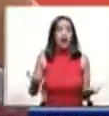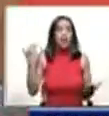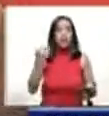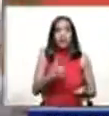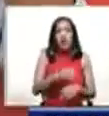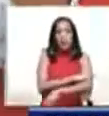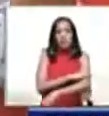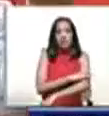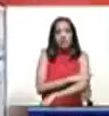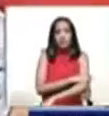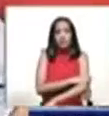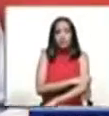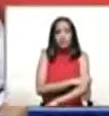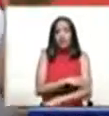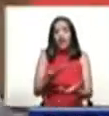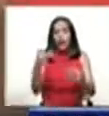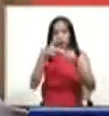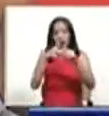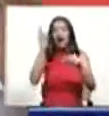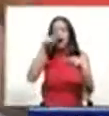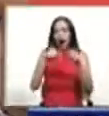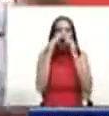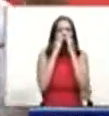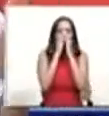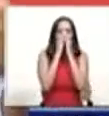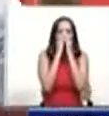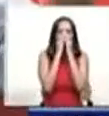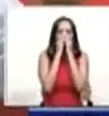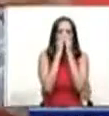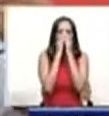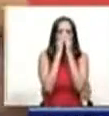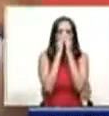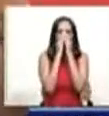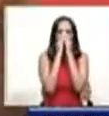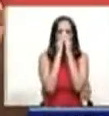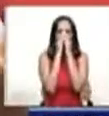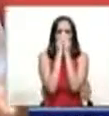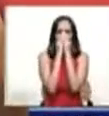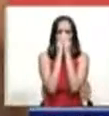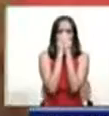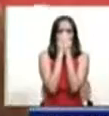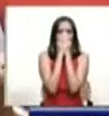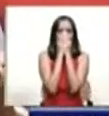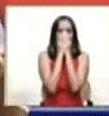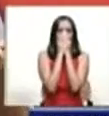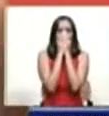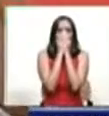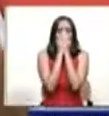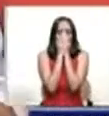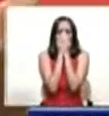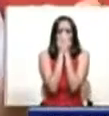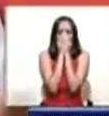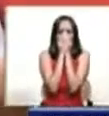Lo mismo a Decorto. ¿Por el petróleo también? Porque Rómulo Gallegos dice que también el petróleo era de los venezolanos y tenían que administrarlo. O sea,